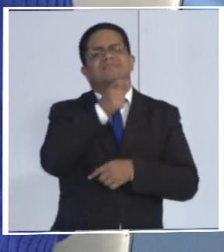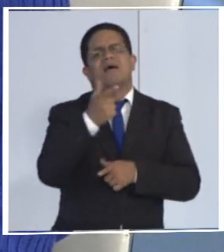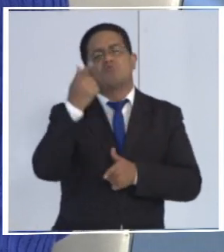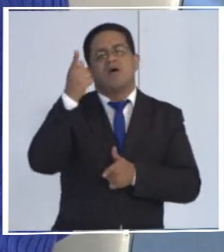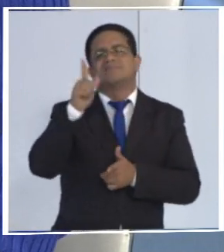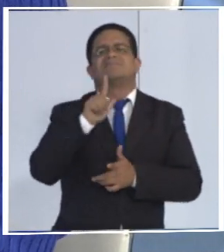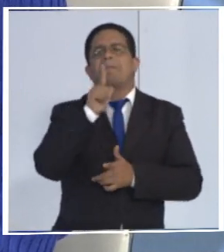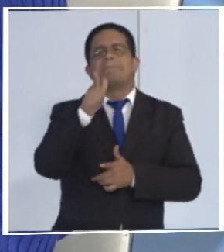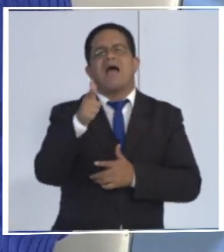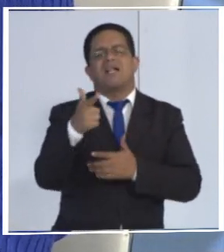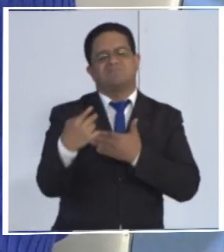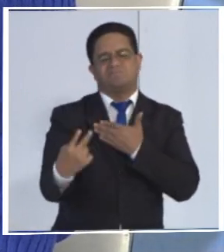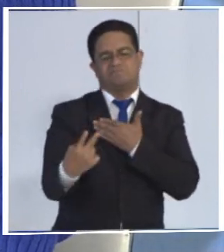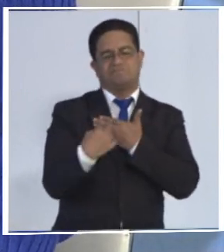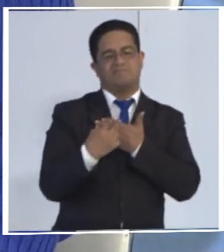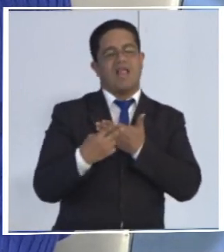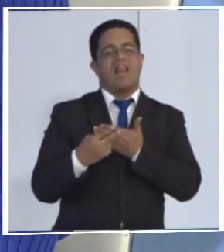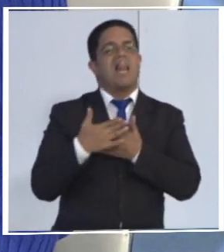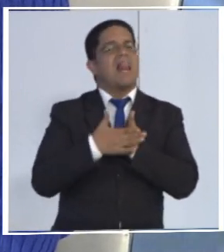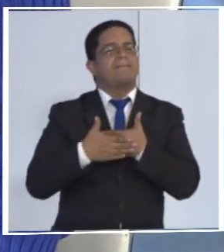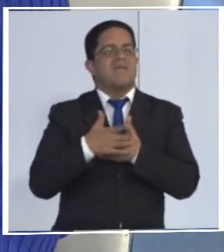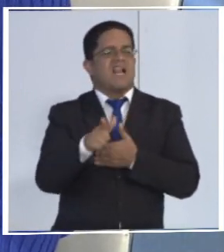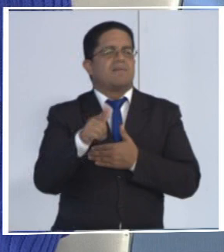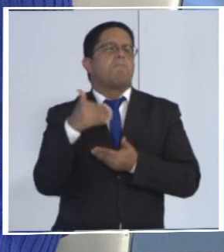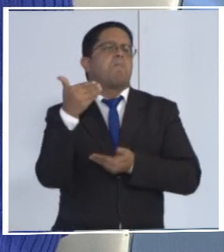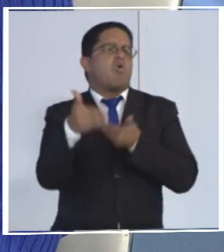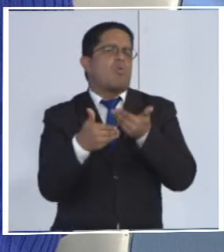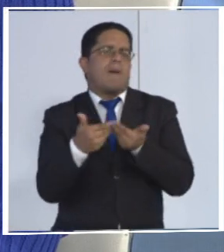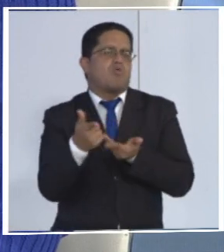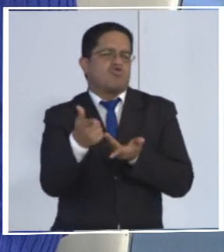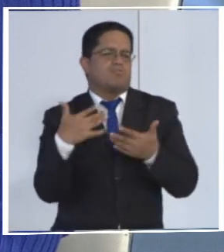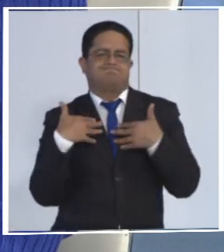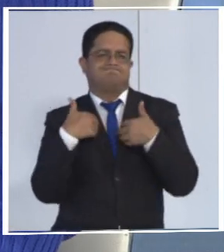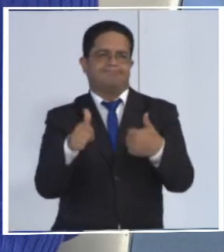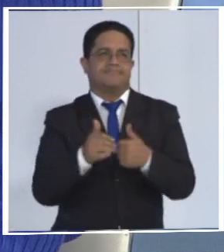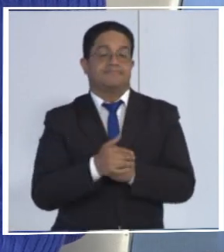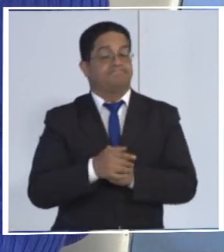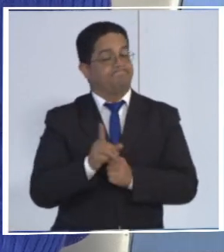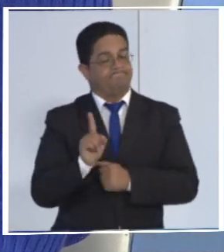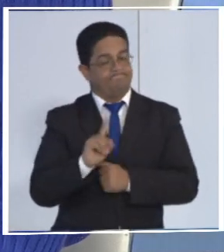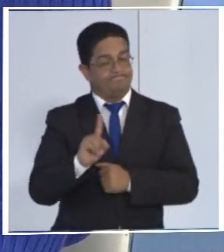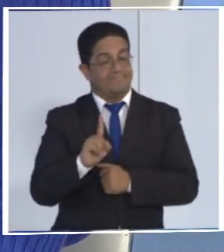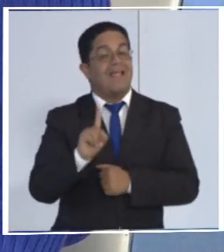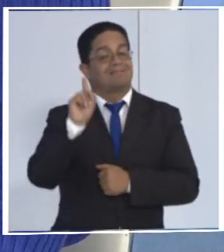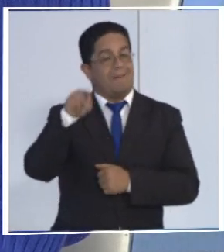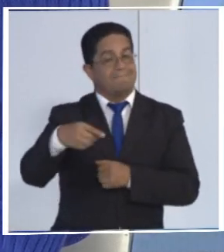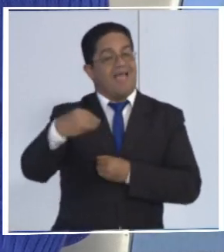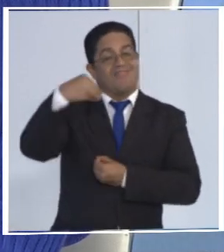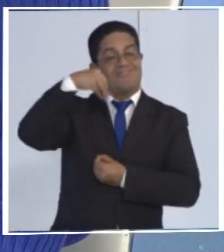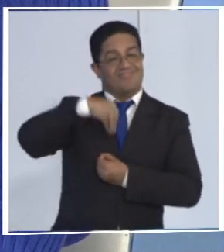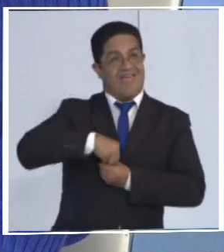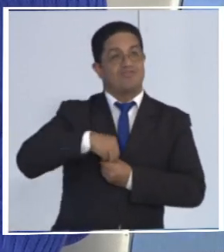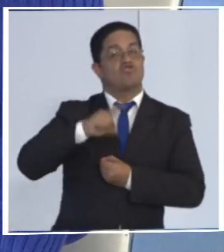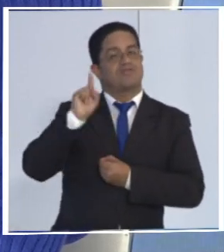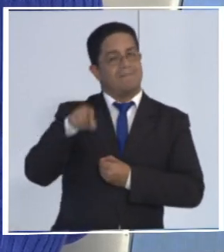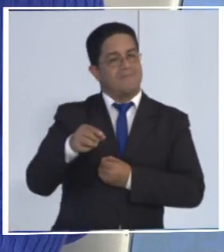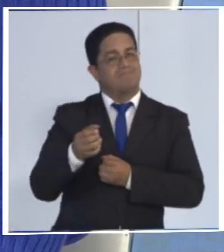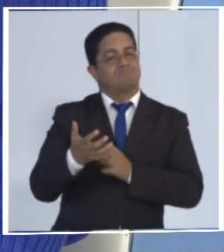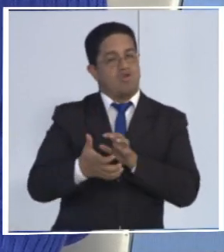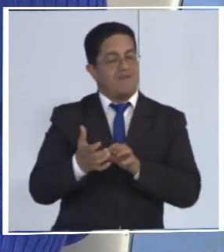la piel, se me abrió la piel y eso se me va a cerrar, se me va a curar. exacto. Resulta que también en la parte interna está Es una haciendo una alteración afectación.